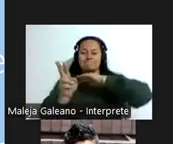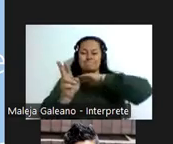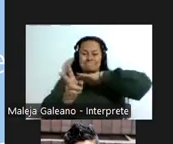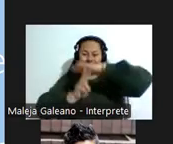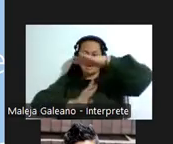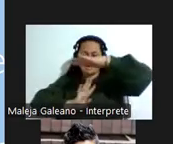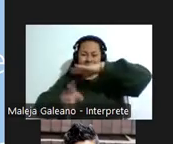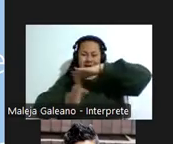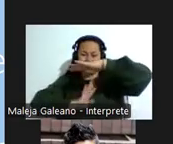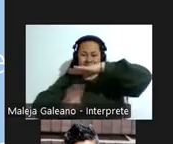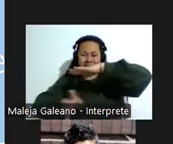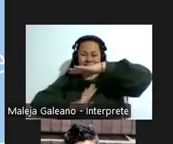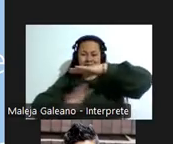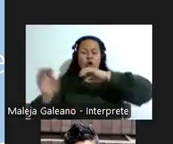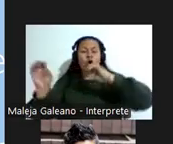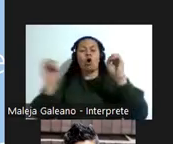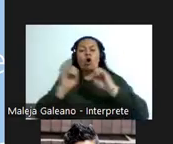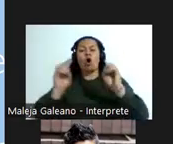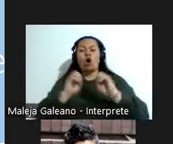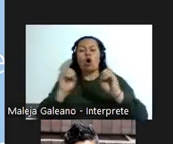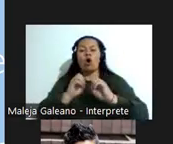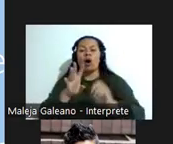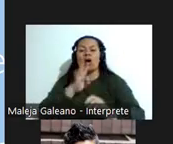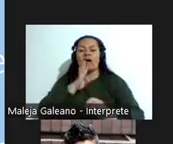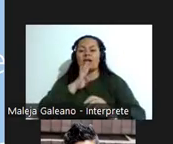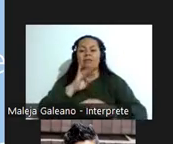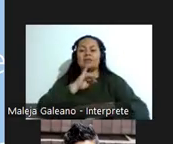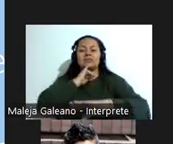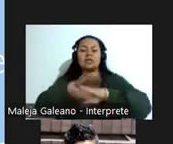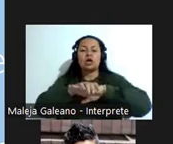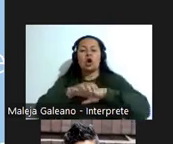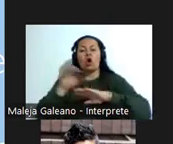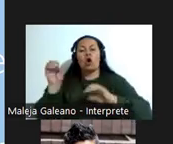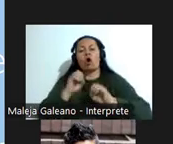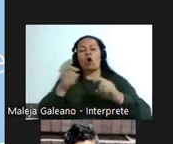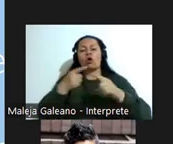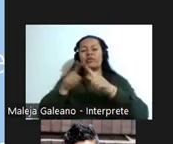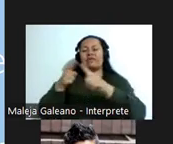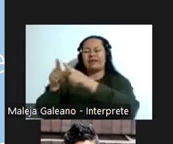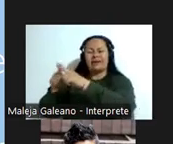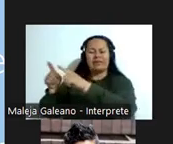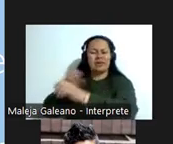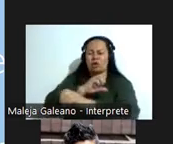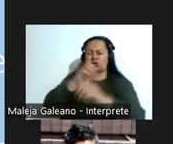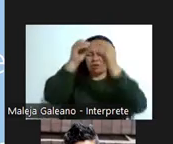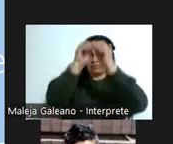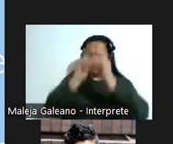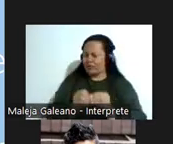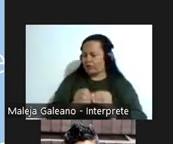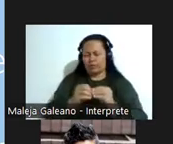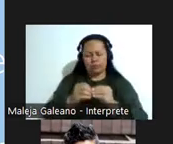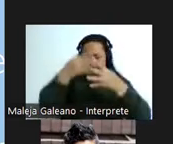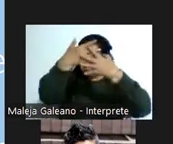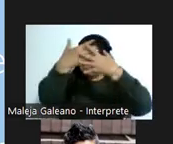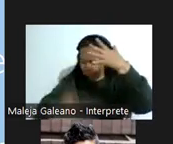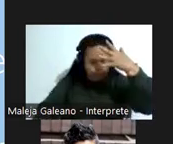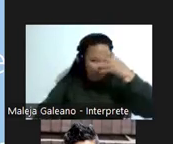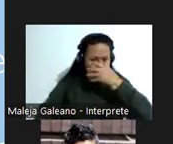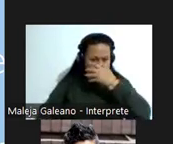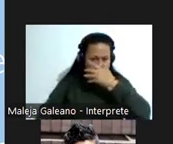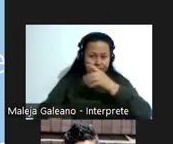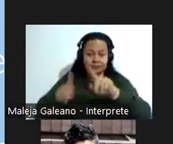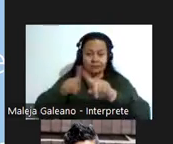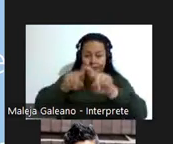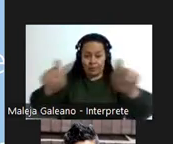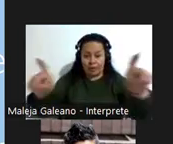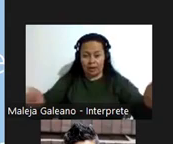Spanglish, porque somos queer o porque somos freaks, o inserten aquí cualquier otra forma de diversidad a la que ustedes